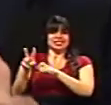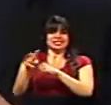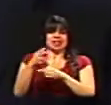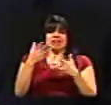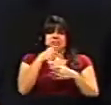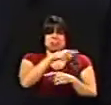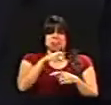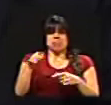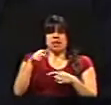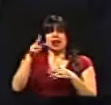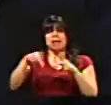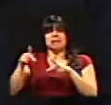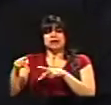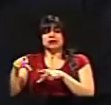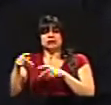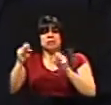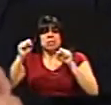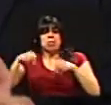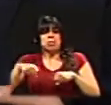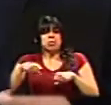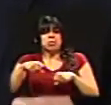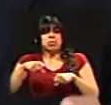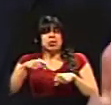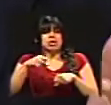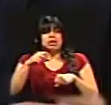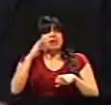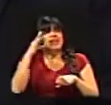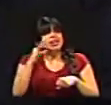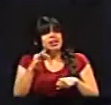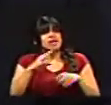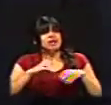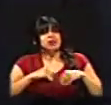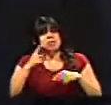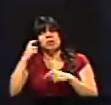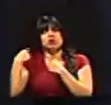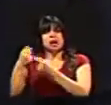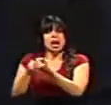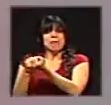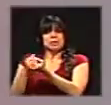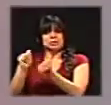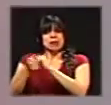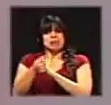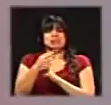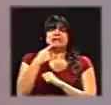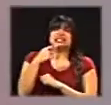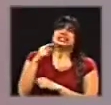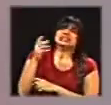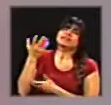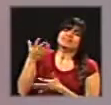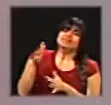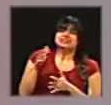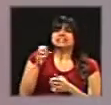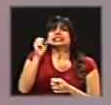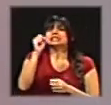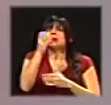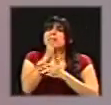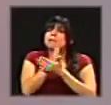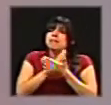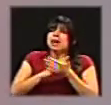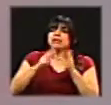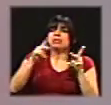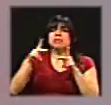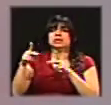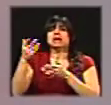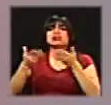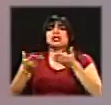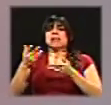puedan cambiar efectivamente el apoyo que ha estado recibiendo en las últimas semanas? Yo diría que sí, en algún sector de la población